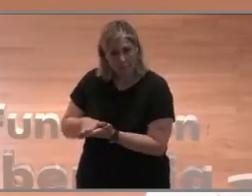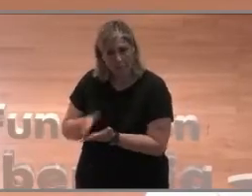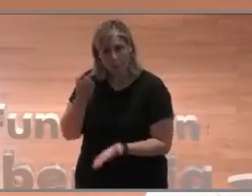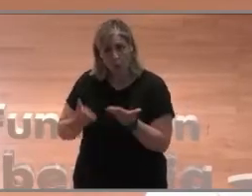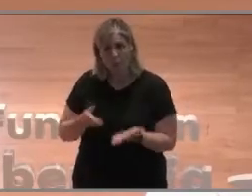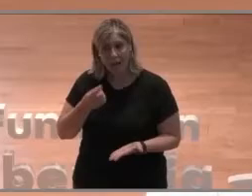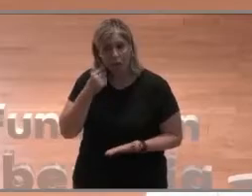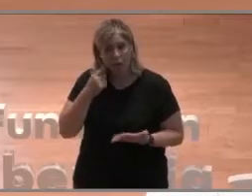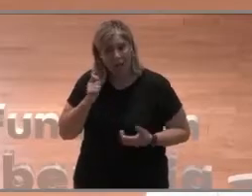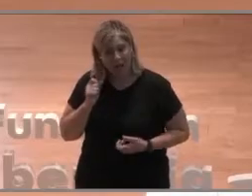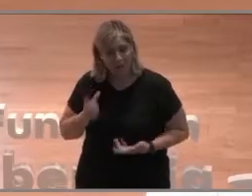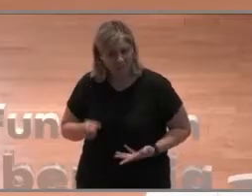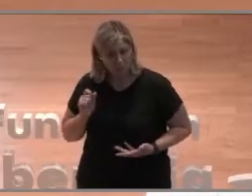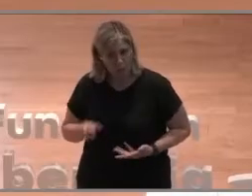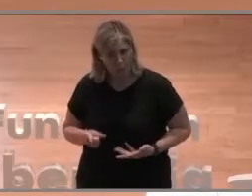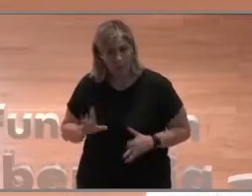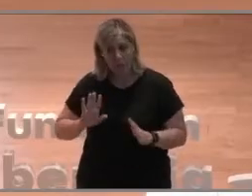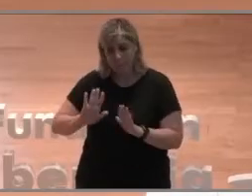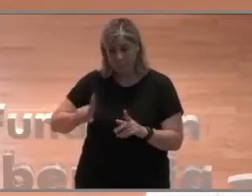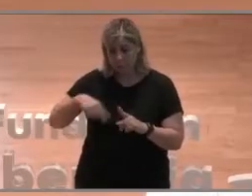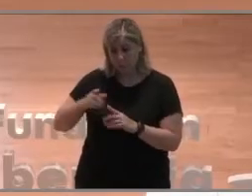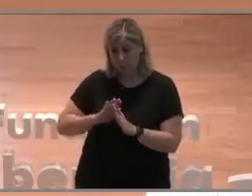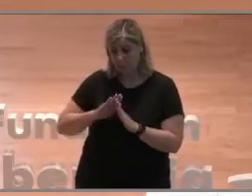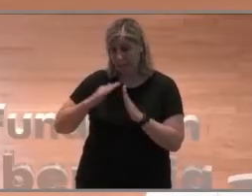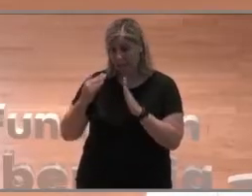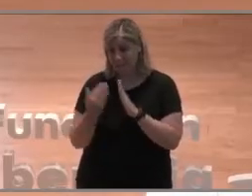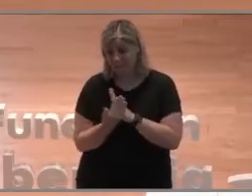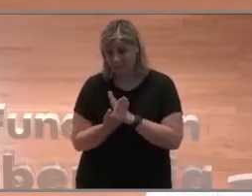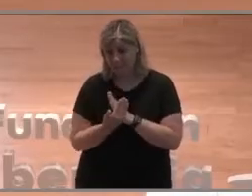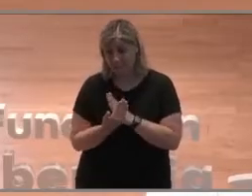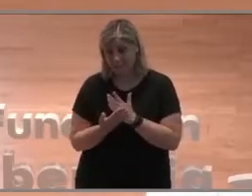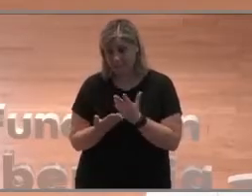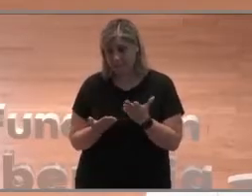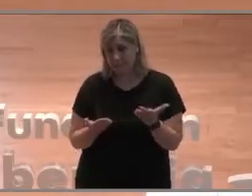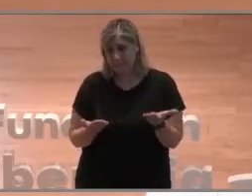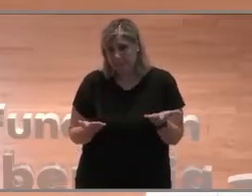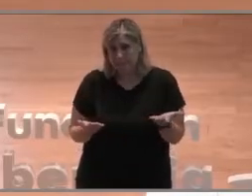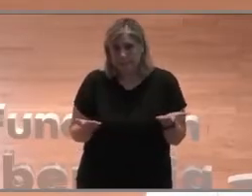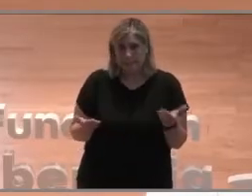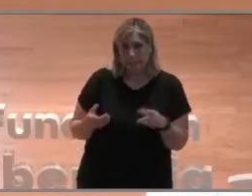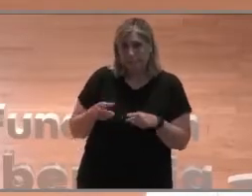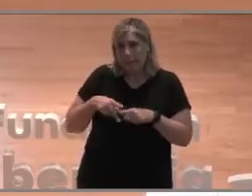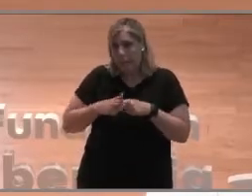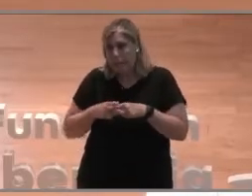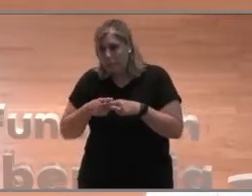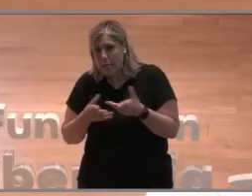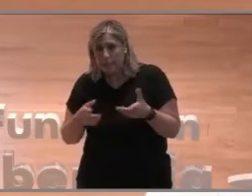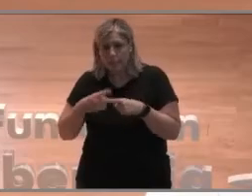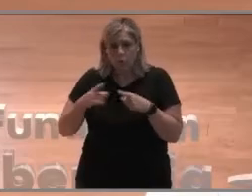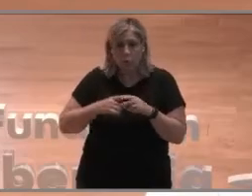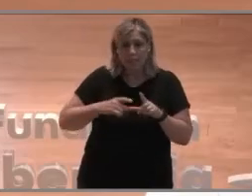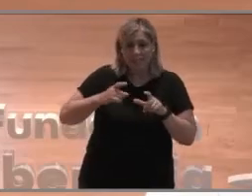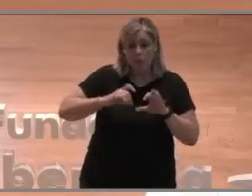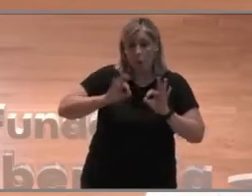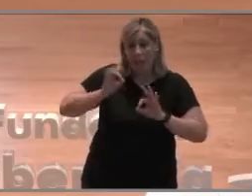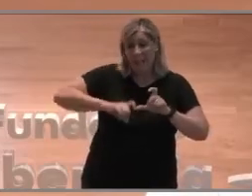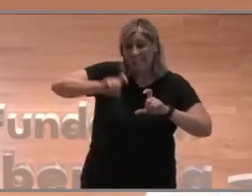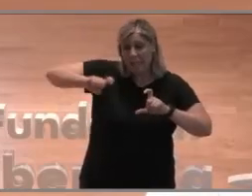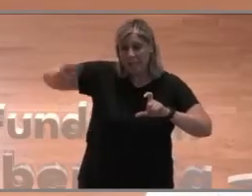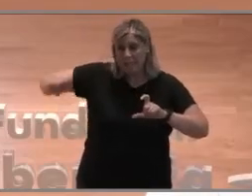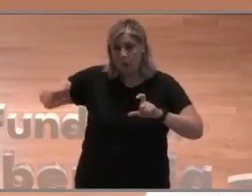el mecanismo, y luego a través de una serie de artefactos estadísticos estiman cuáles se